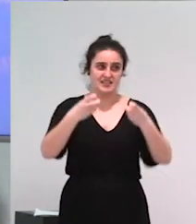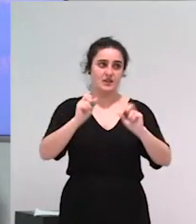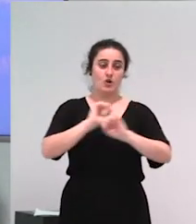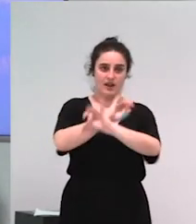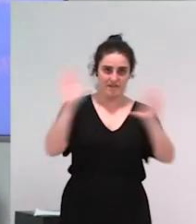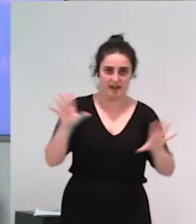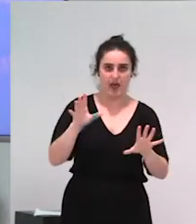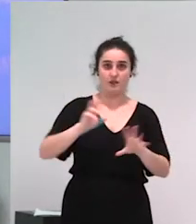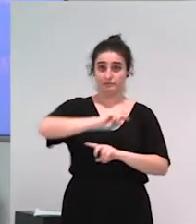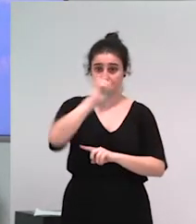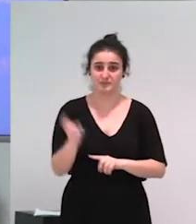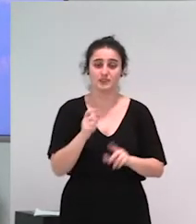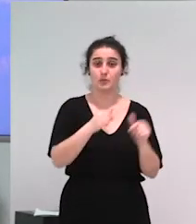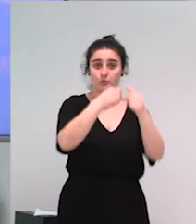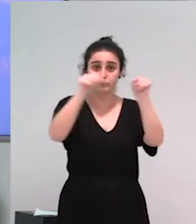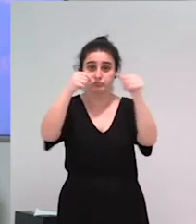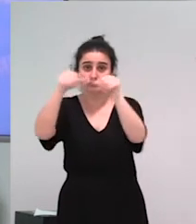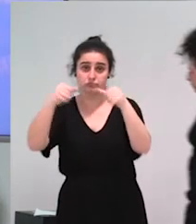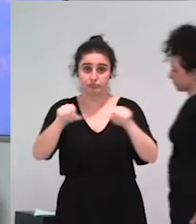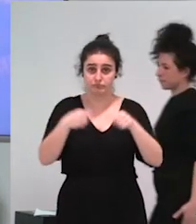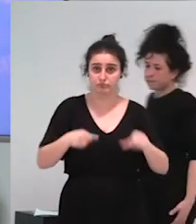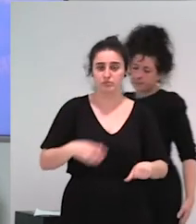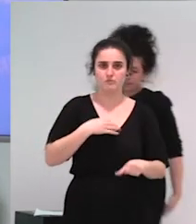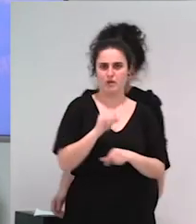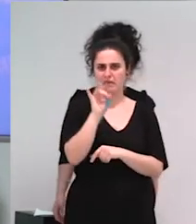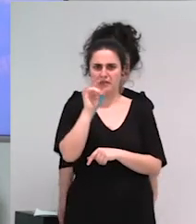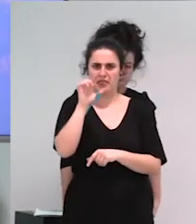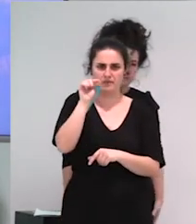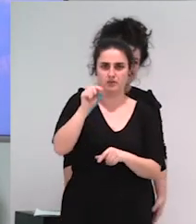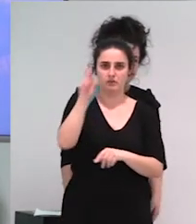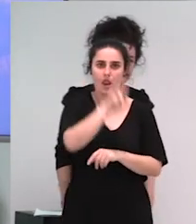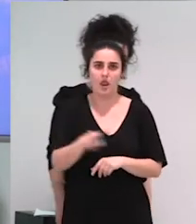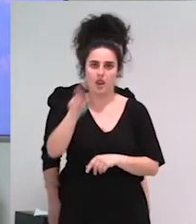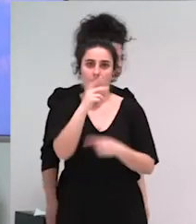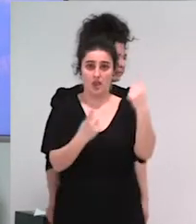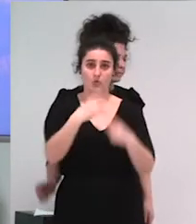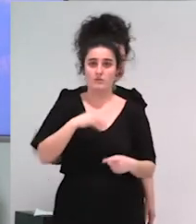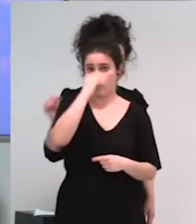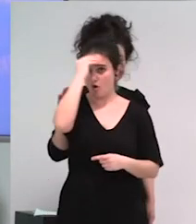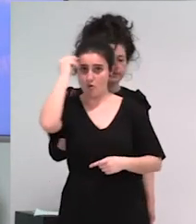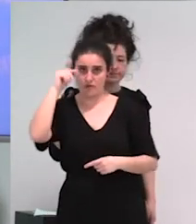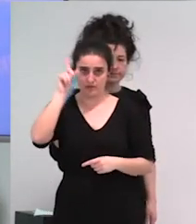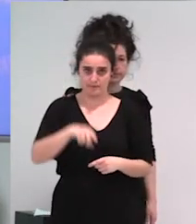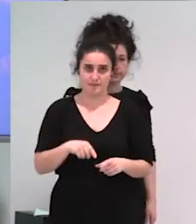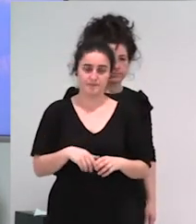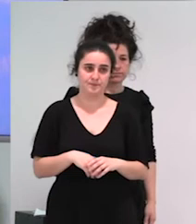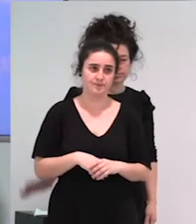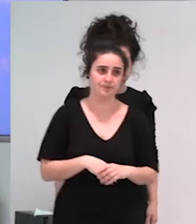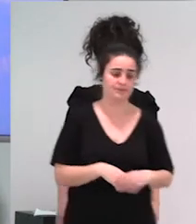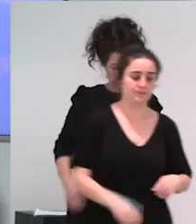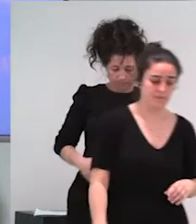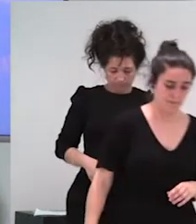y como siempre que digo etiquetas, podría pasarme un cuarto de hora diciendo etiquetas y seguramente aún me dejaría alguna. En este sentido,